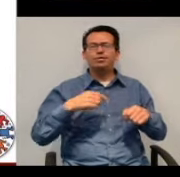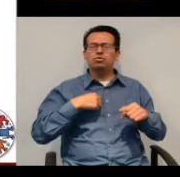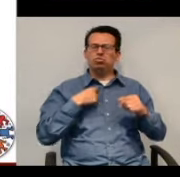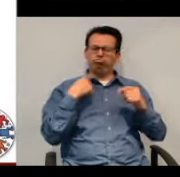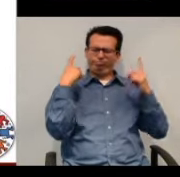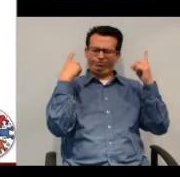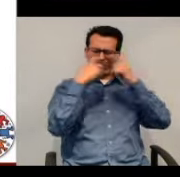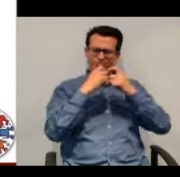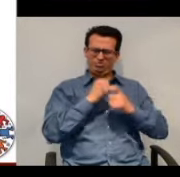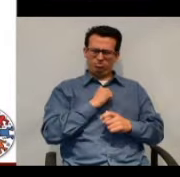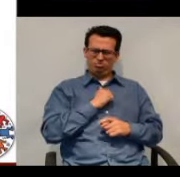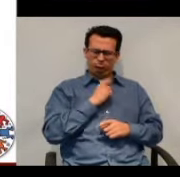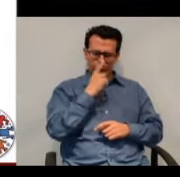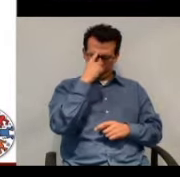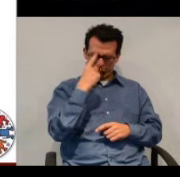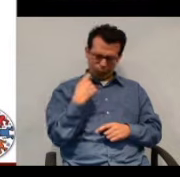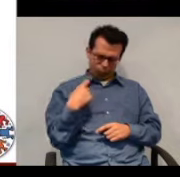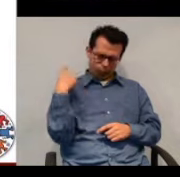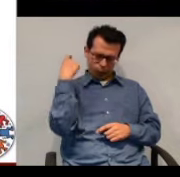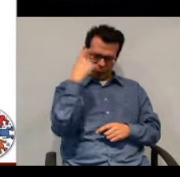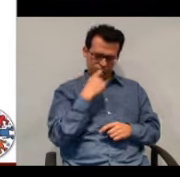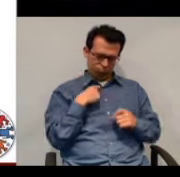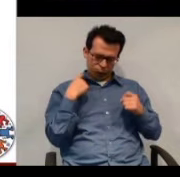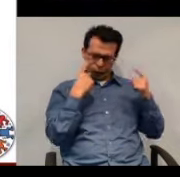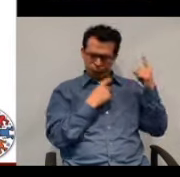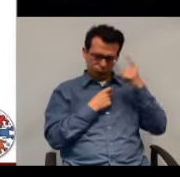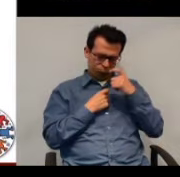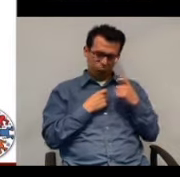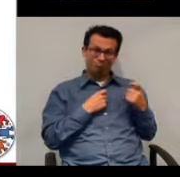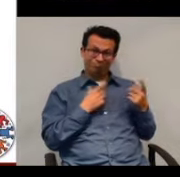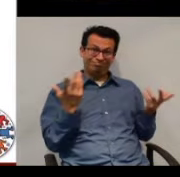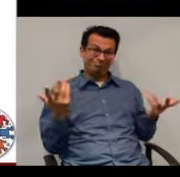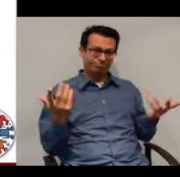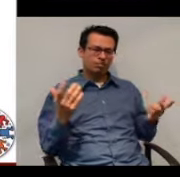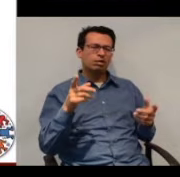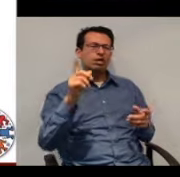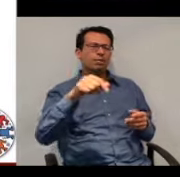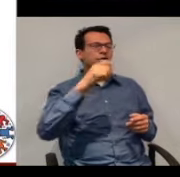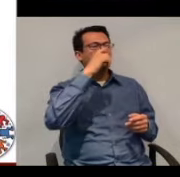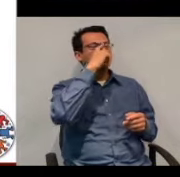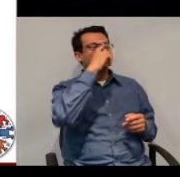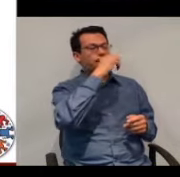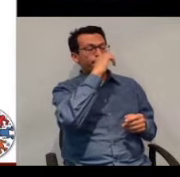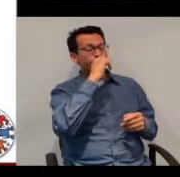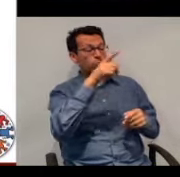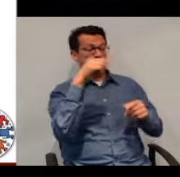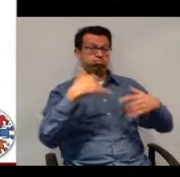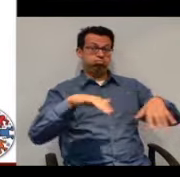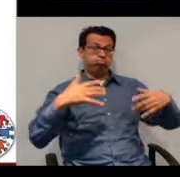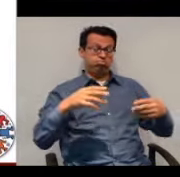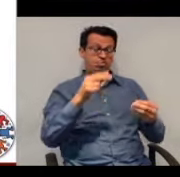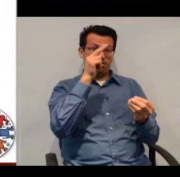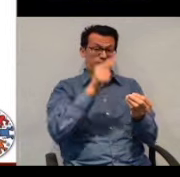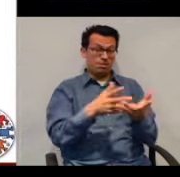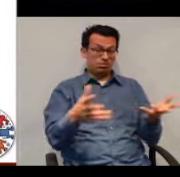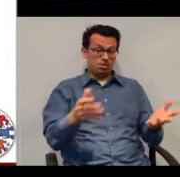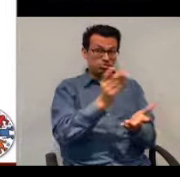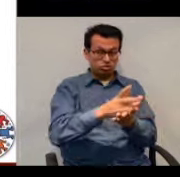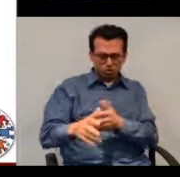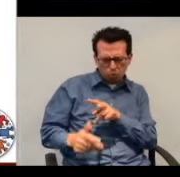prácticas pedagógicas, es un docente que es capaz de valorar la diversidad de sus estudiantes y potenciarla. No solamente